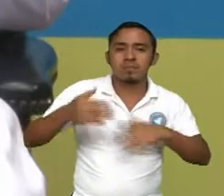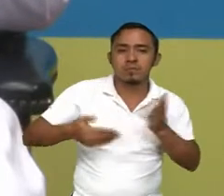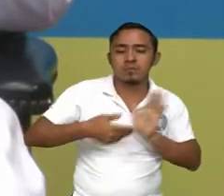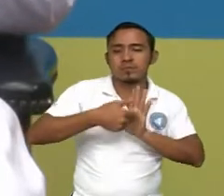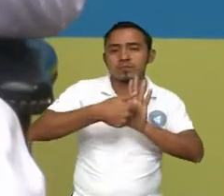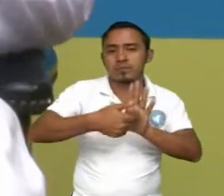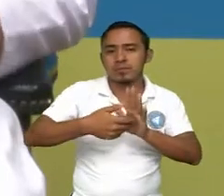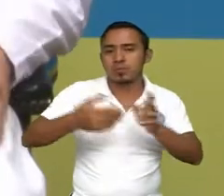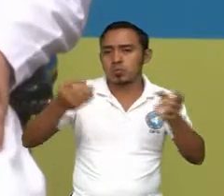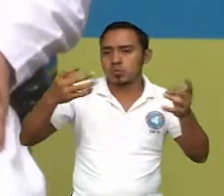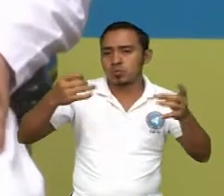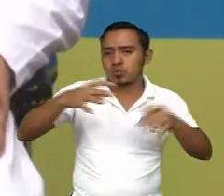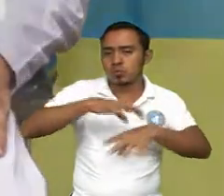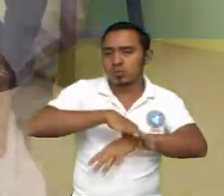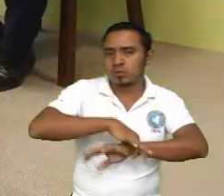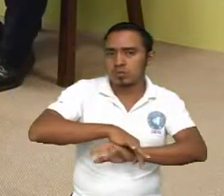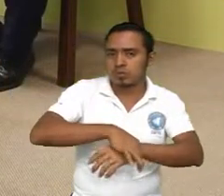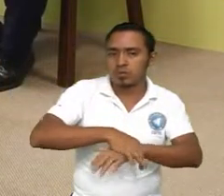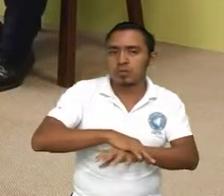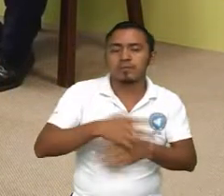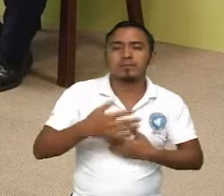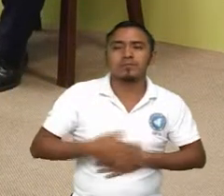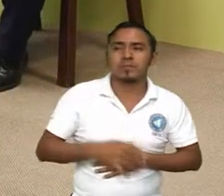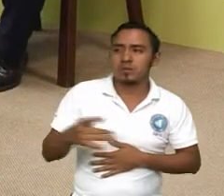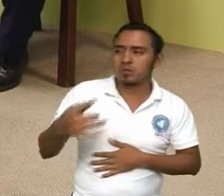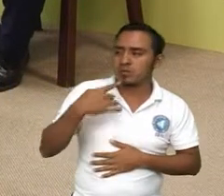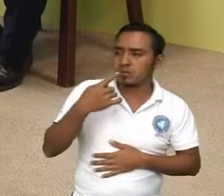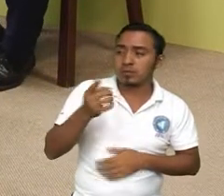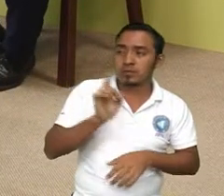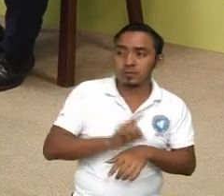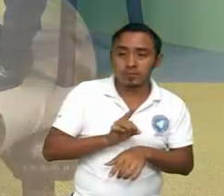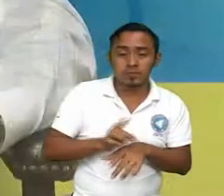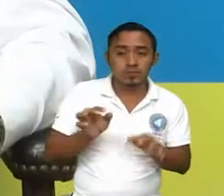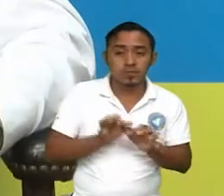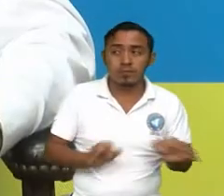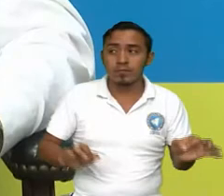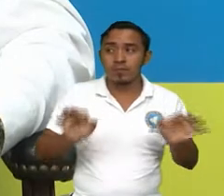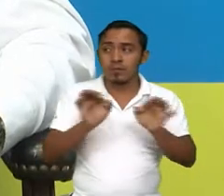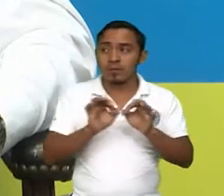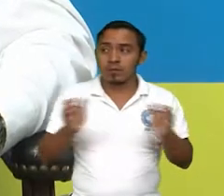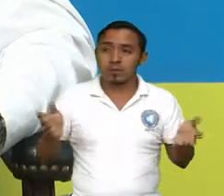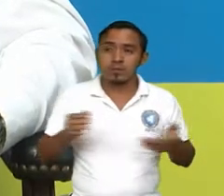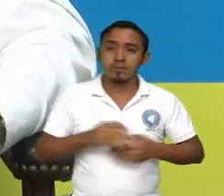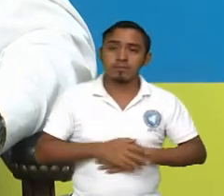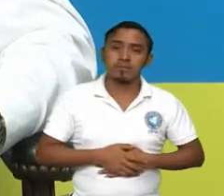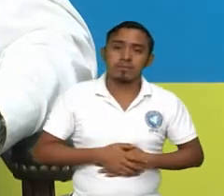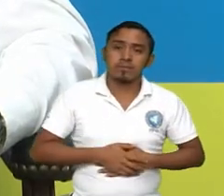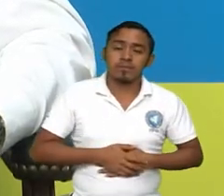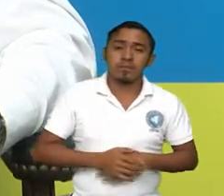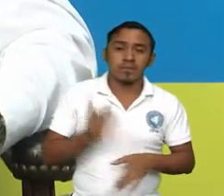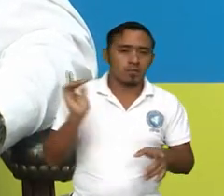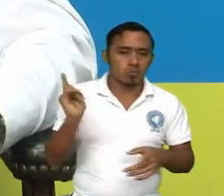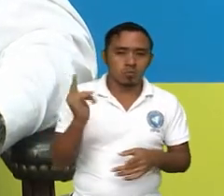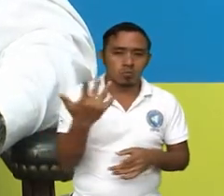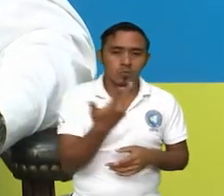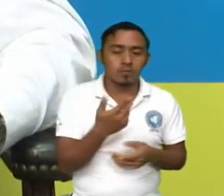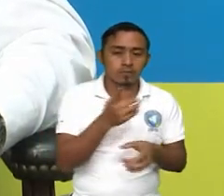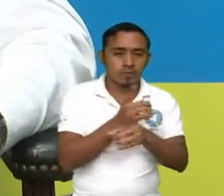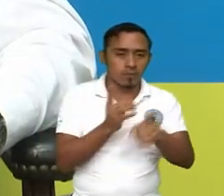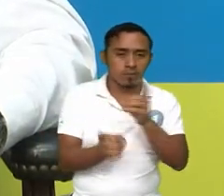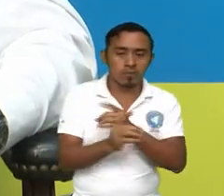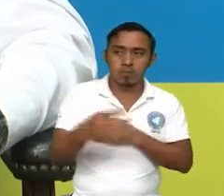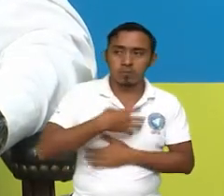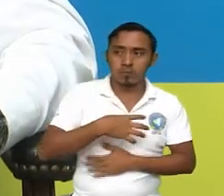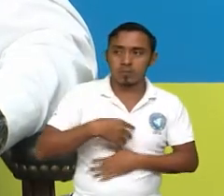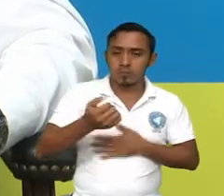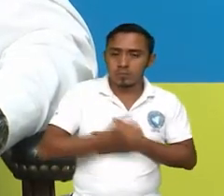con los dolores articulares yo creo que usted doctor hijo dijo algo muy importante y es que debemos estar en constante chequeo con